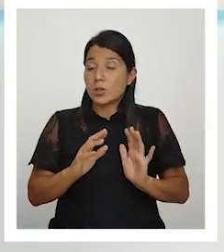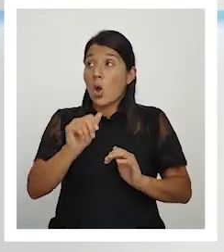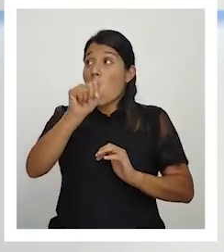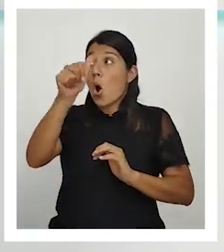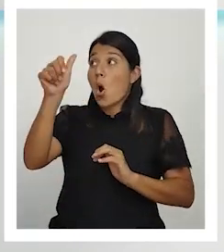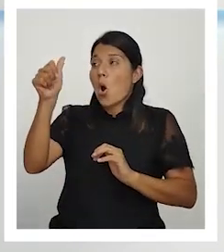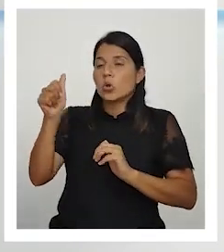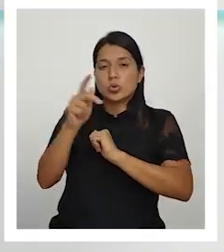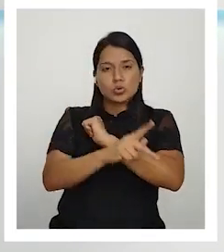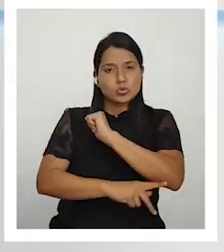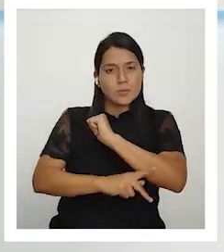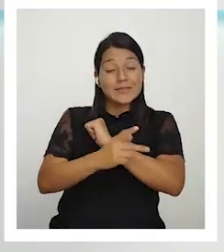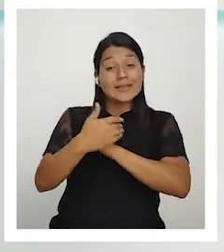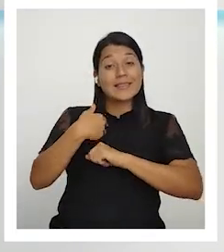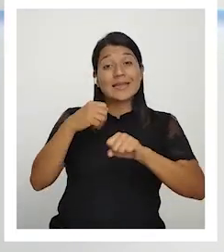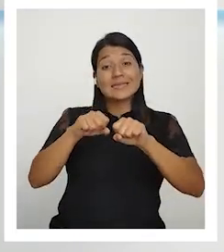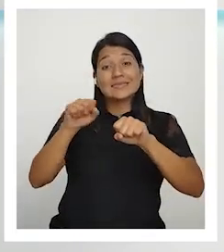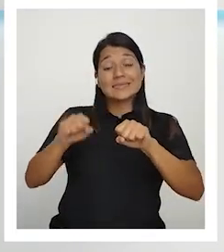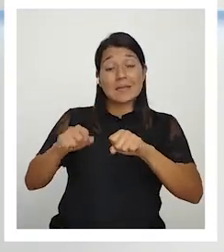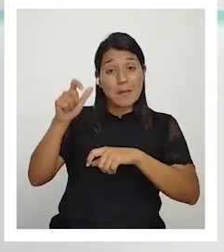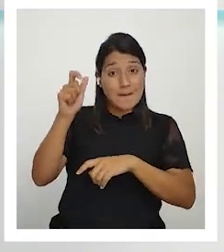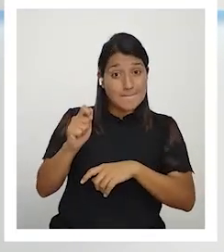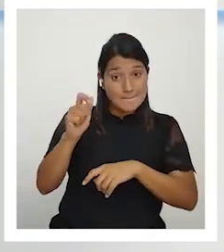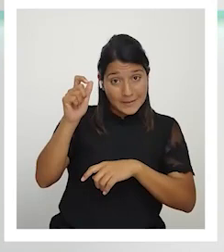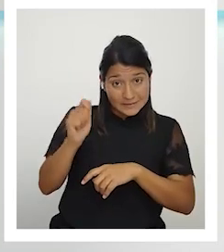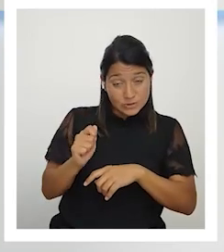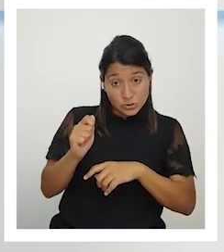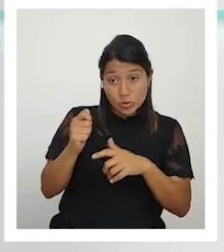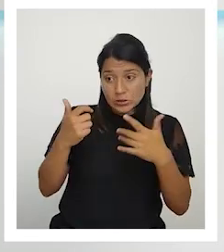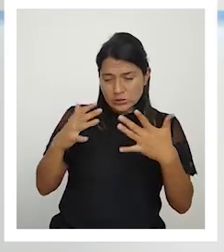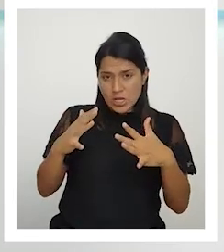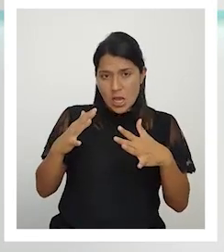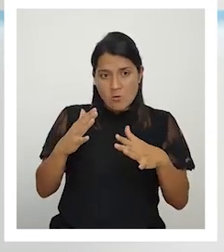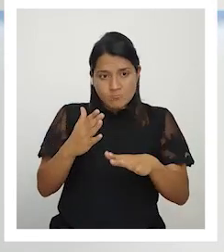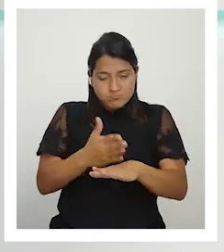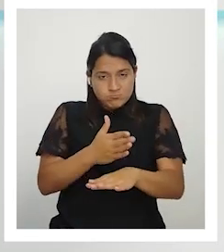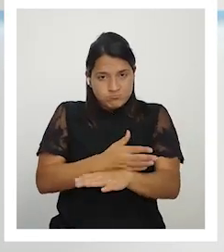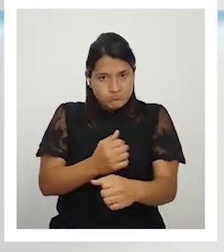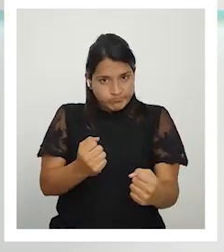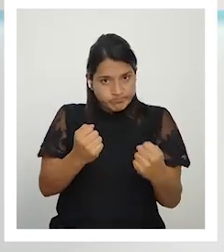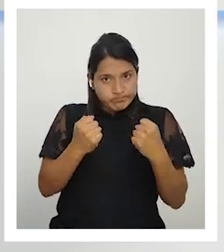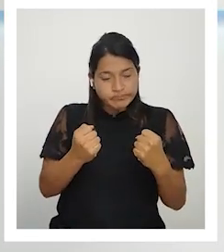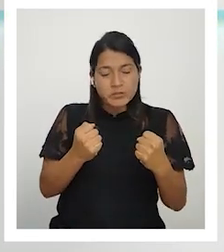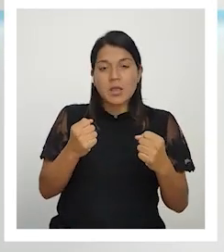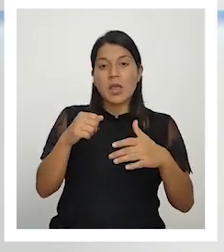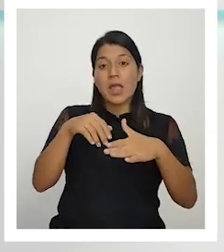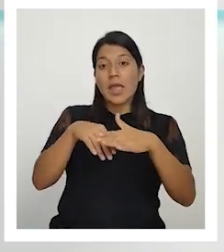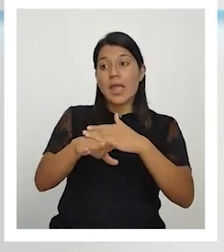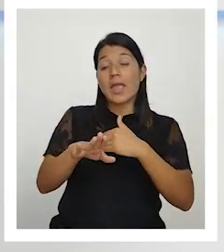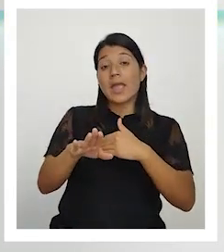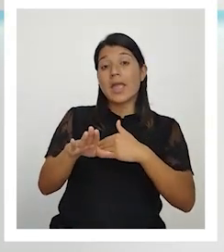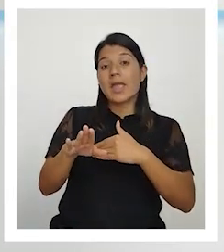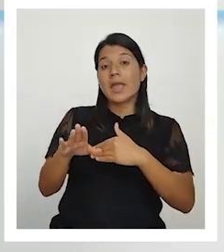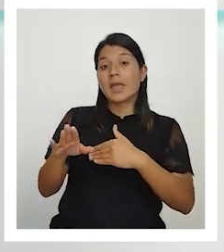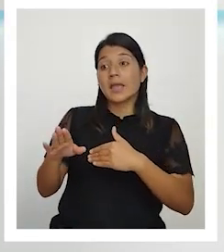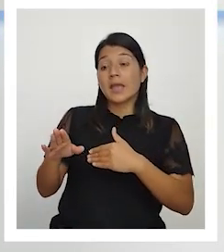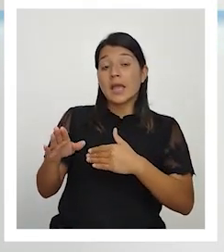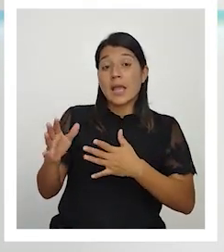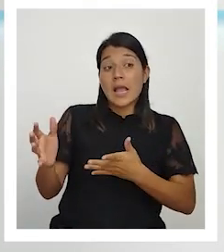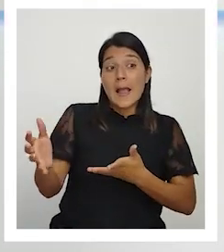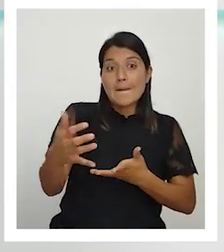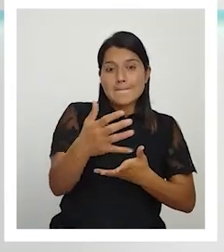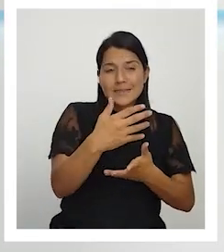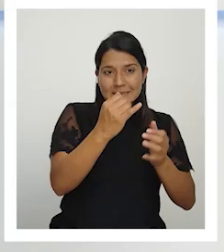tienen sistemas de pensiones fortalecidos, por lo menos en la parte de la capitalización individual, no son